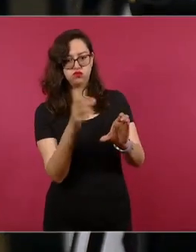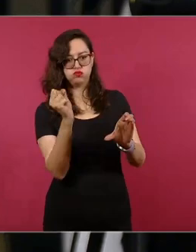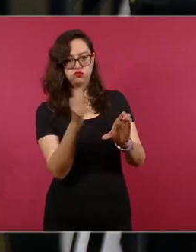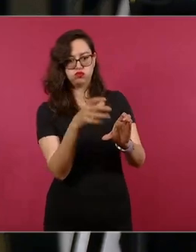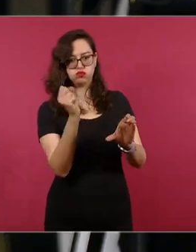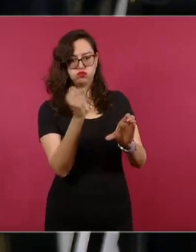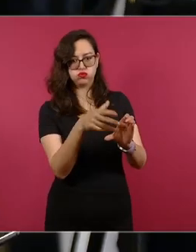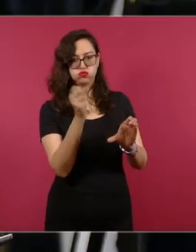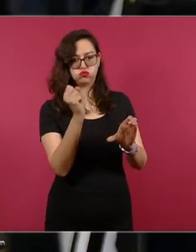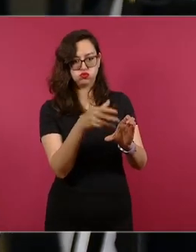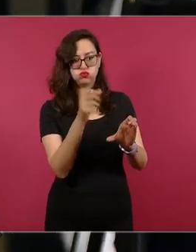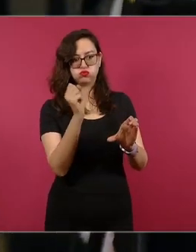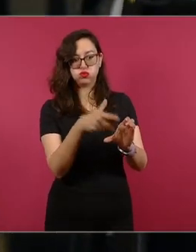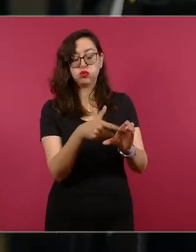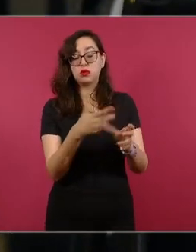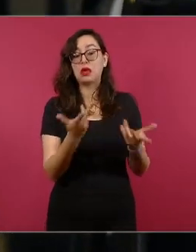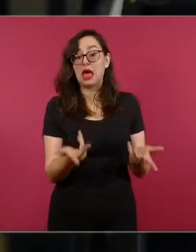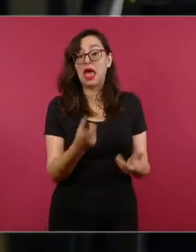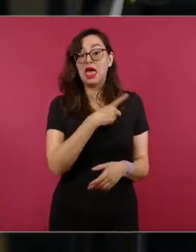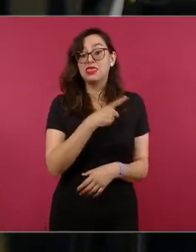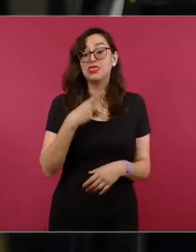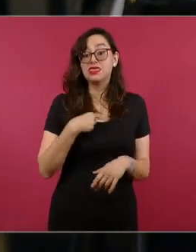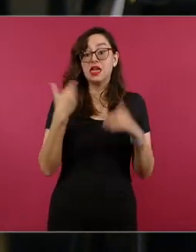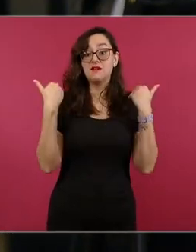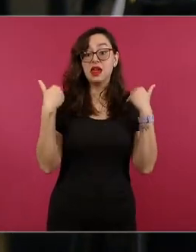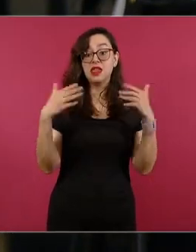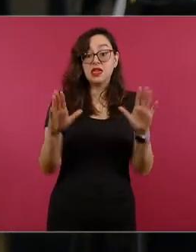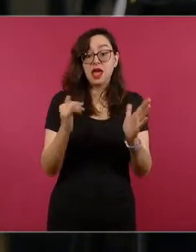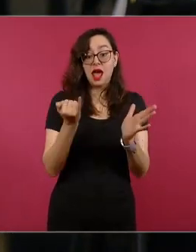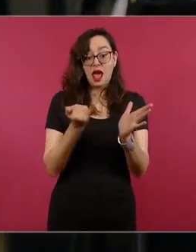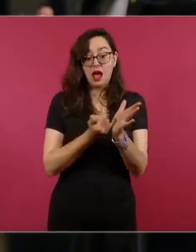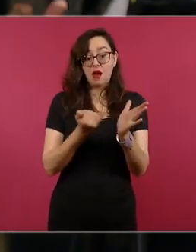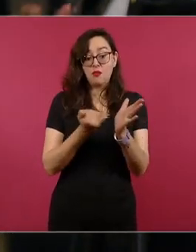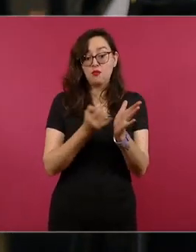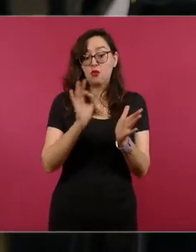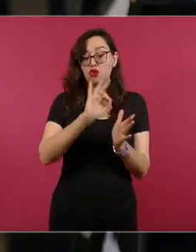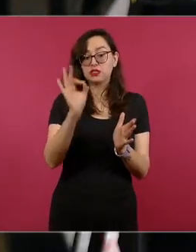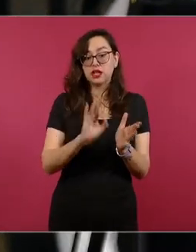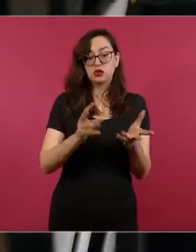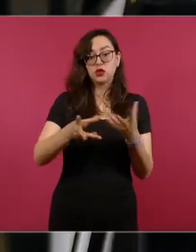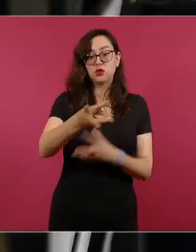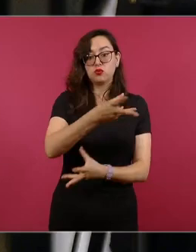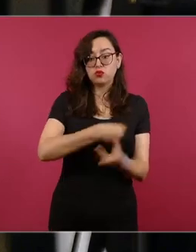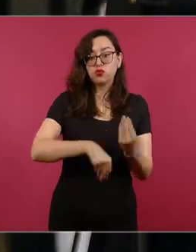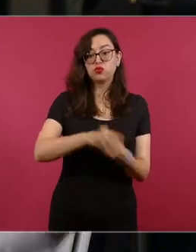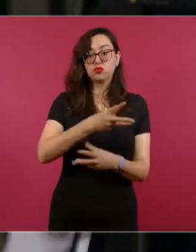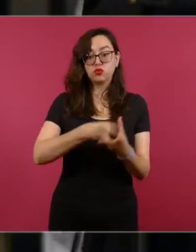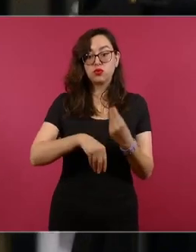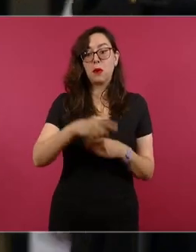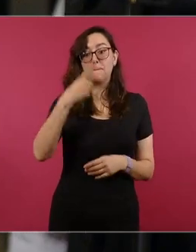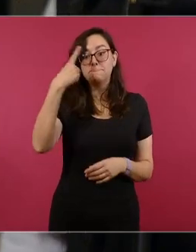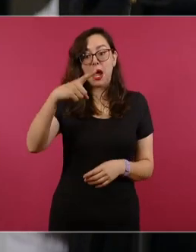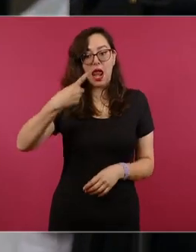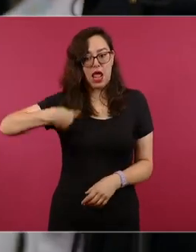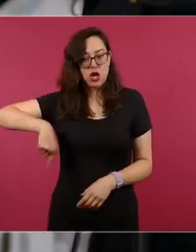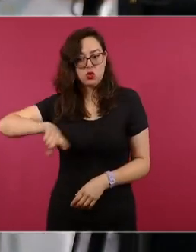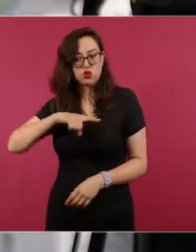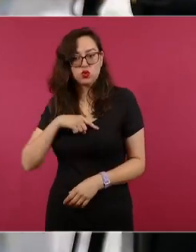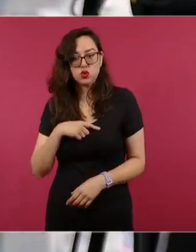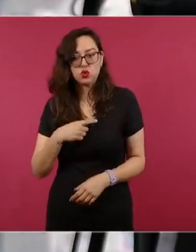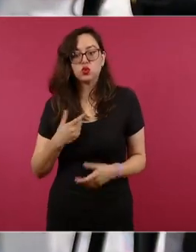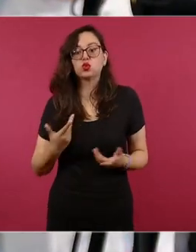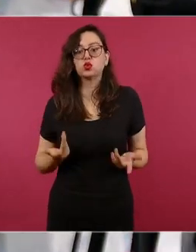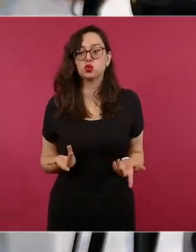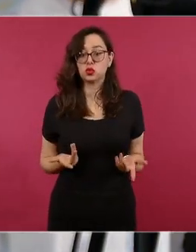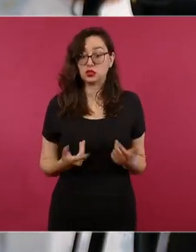pues cobramos los que lo tenemos en diferentes AFORES, nos dan un porcentaje. Quiero saber si esto también se va a llevar a cabo en lo